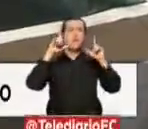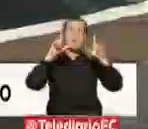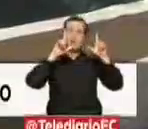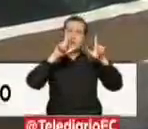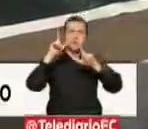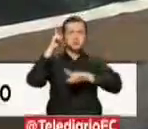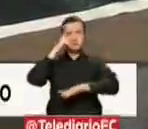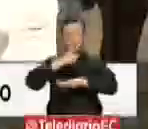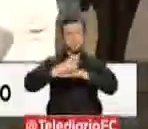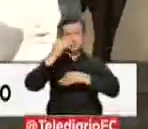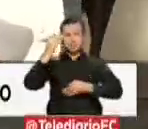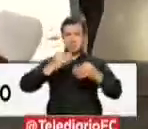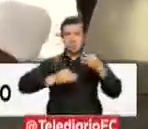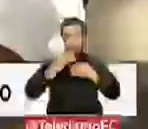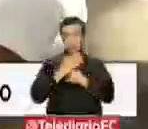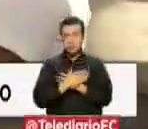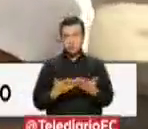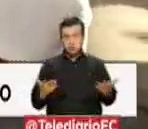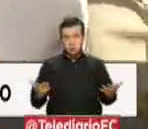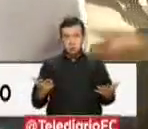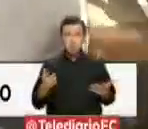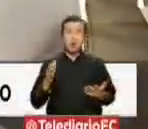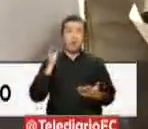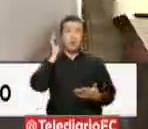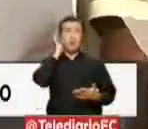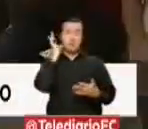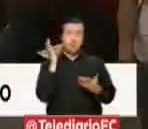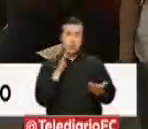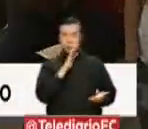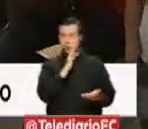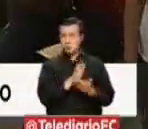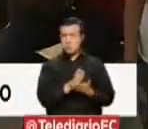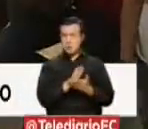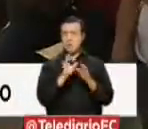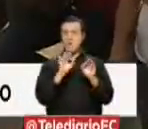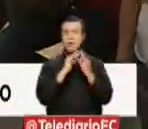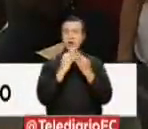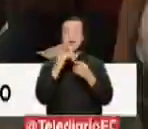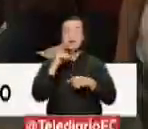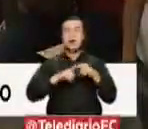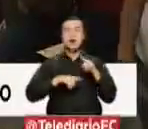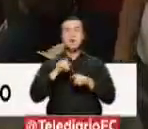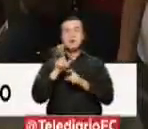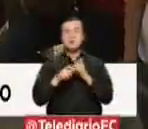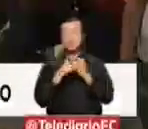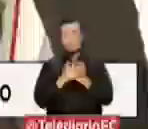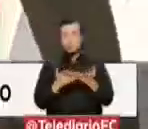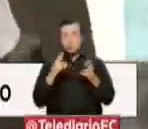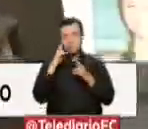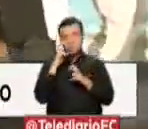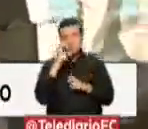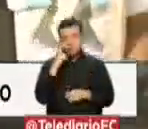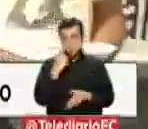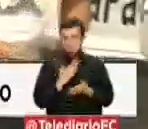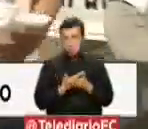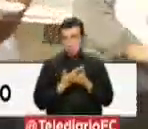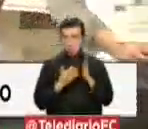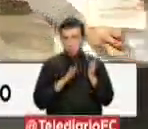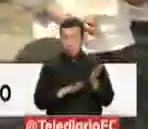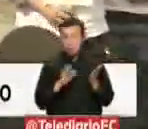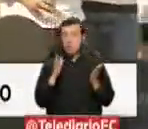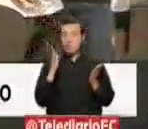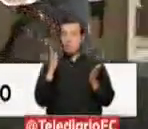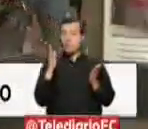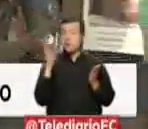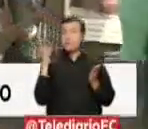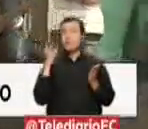para exigir justicia. ¡Ni una puerta más! Son familiares y amigos de personas cuyas investigaciones para demostrar su muerte o paradero